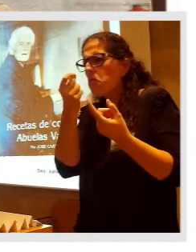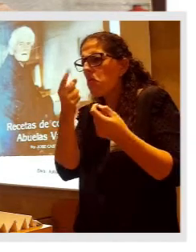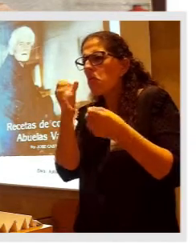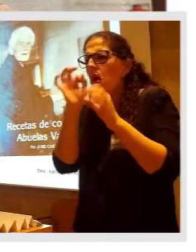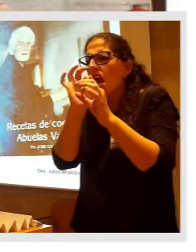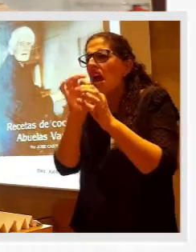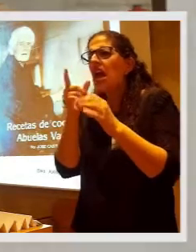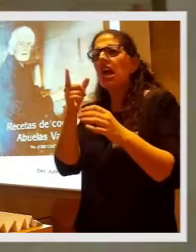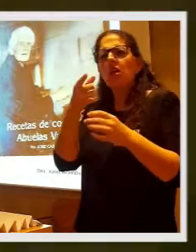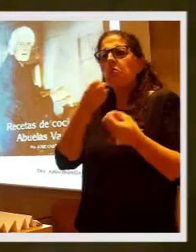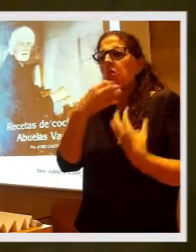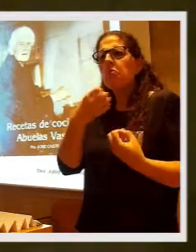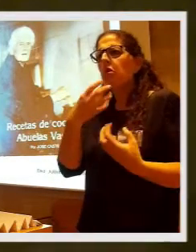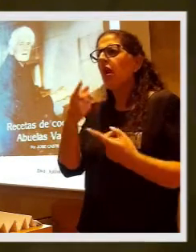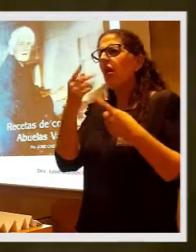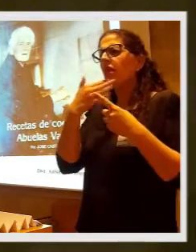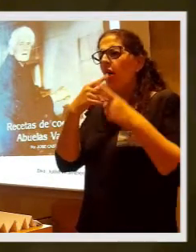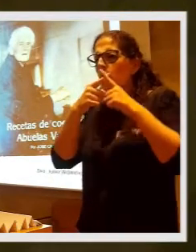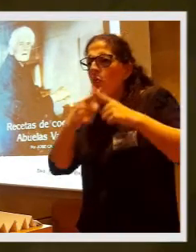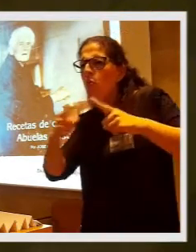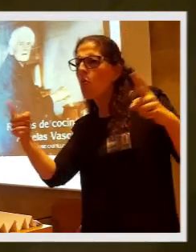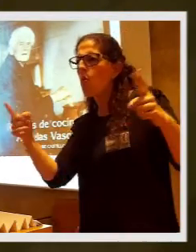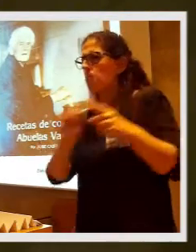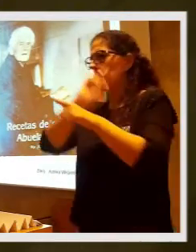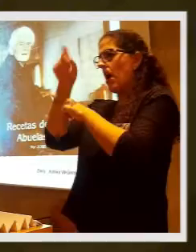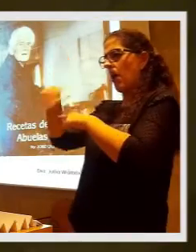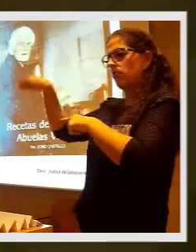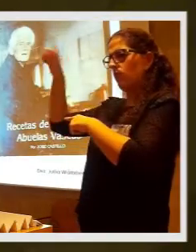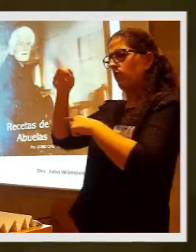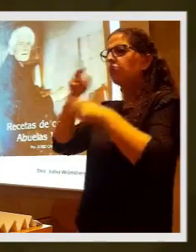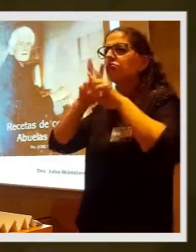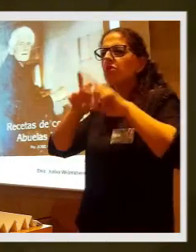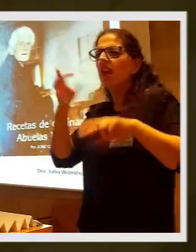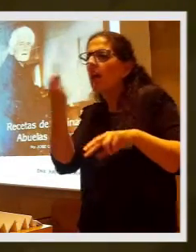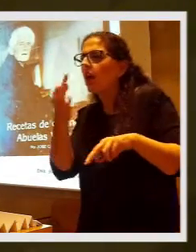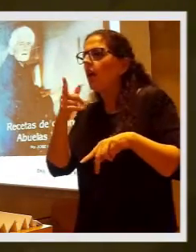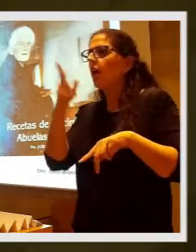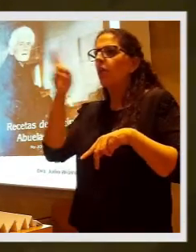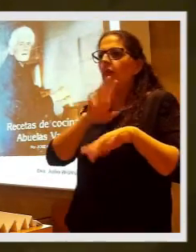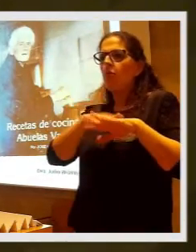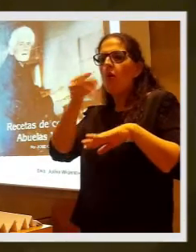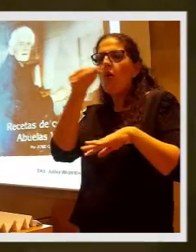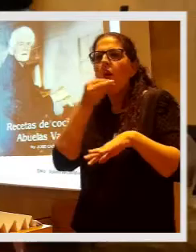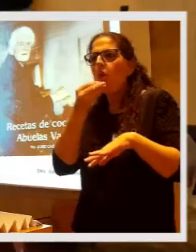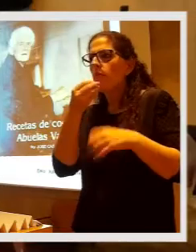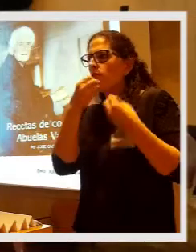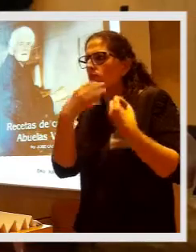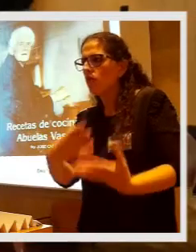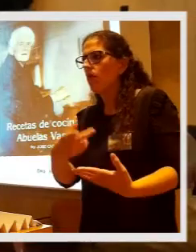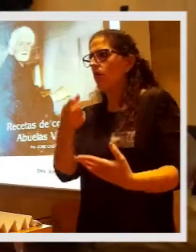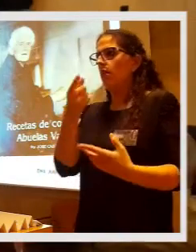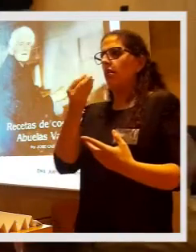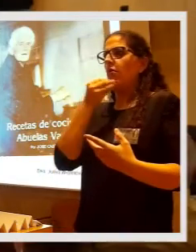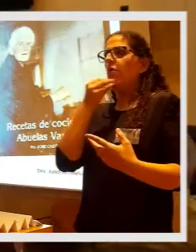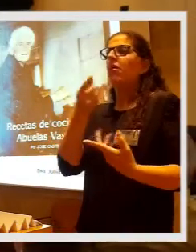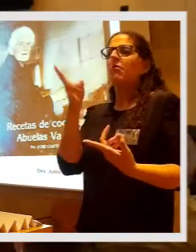de Creta tenían una longevidad muy superior al resto de Europa, ¿no? Cuando se pusieron a investigar se dieron cuenta que tenía